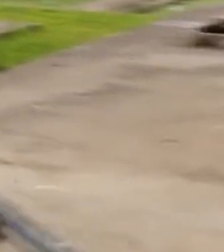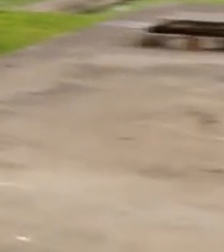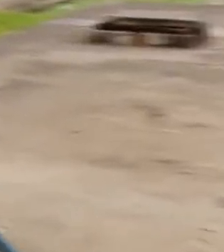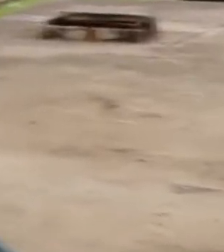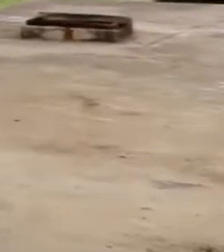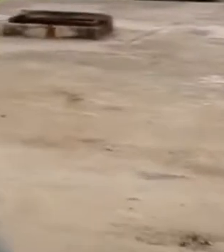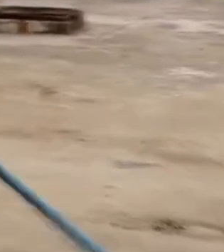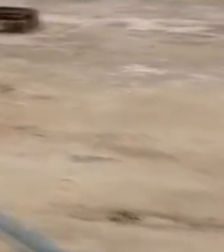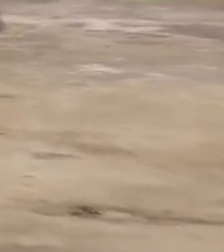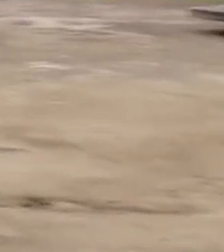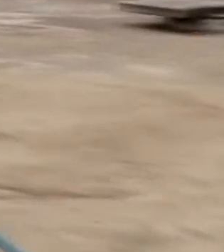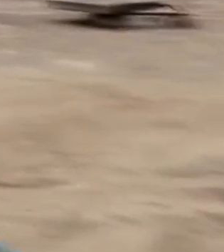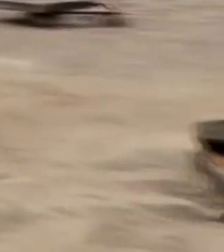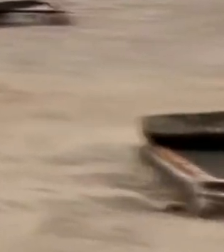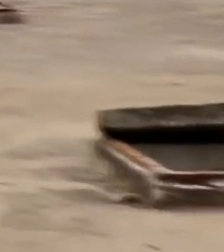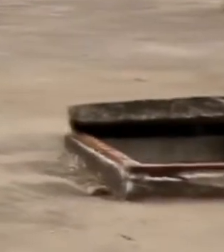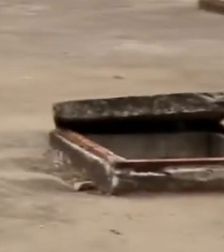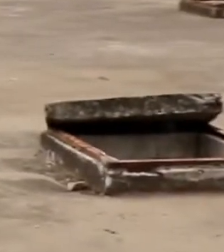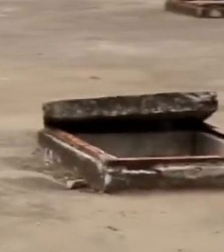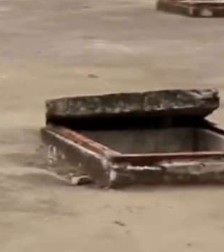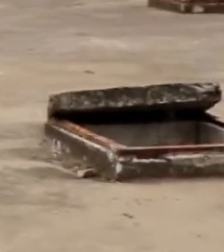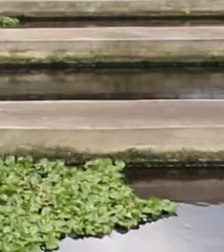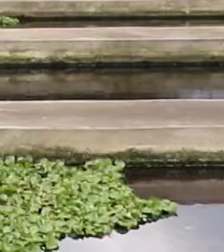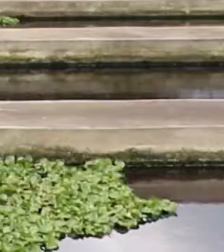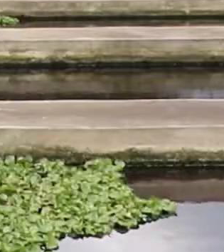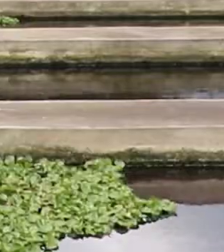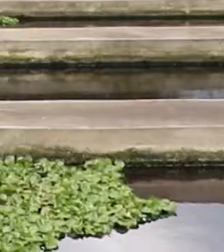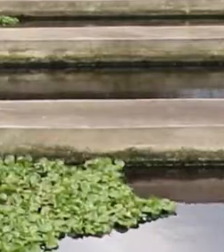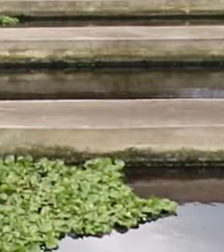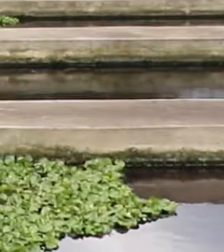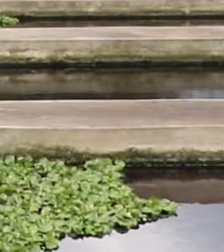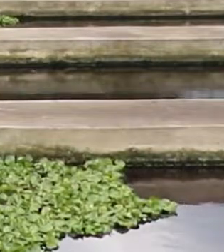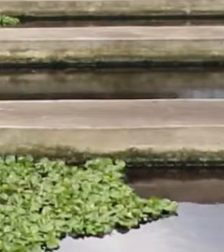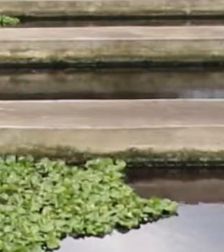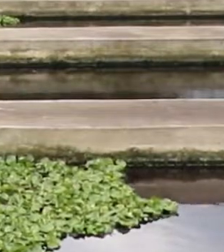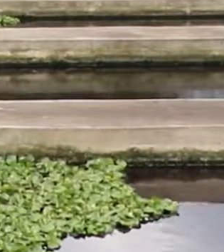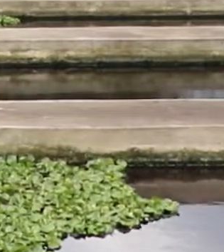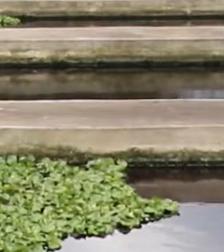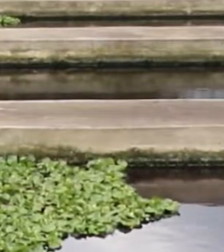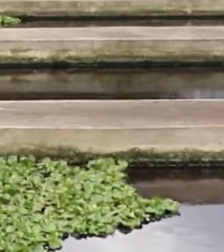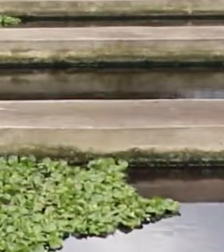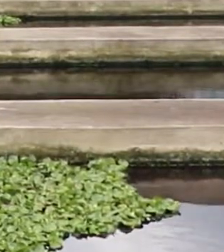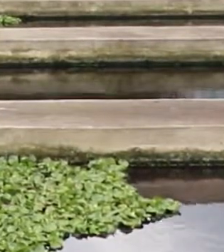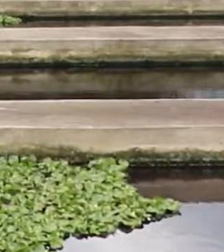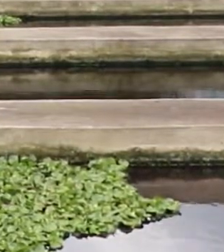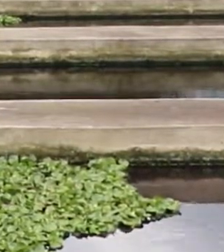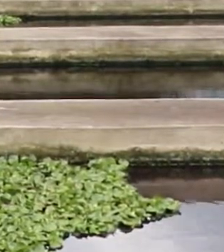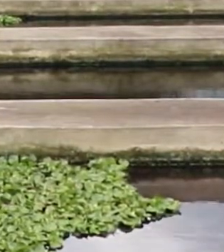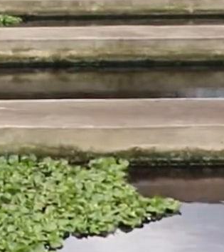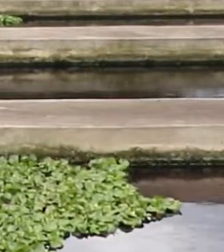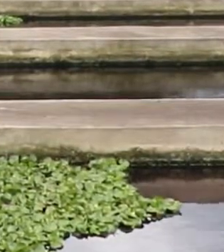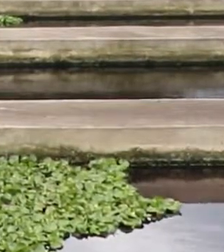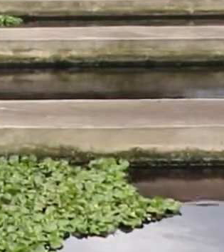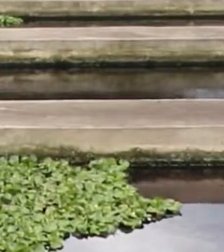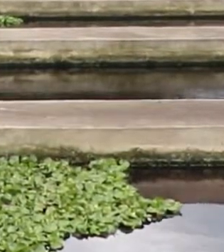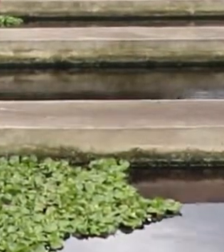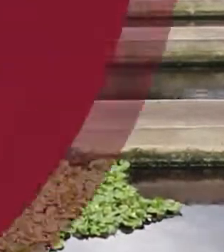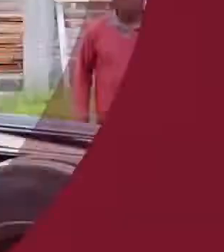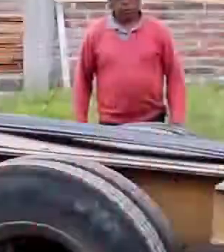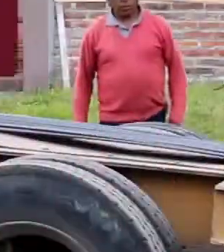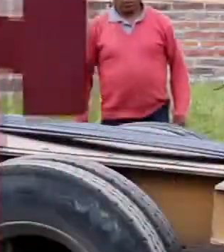Yacuali, Mayarichun, Cuscata, Ricurcacuna, Alicatichun. Chaypillata, Miwakin, Ruraikunatapa, Yacuali, Mayarichun, Mi